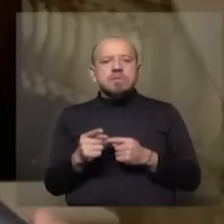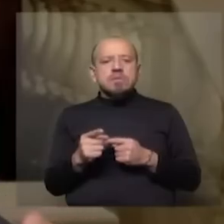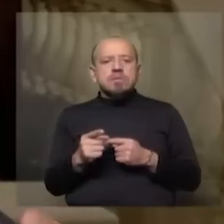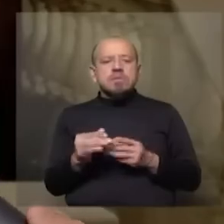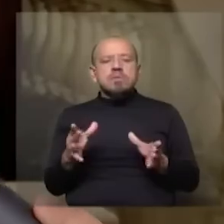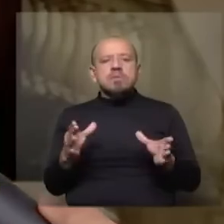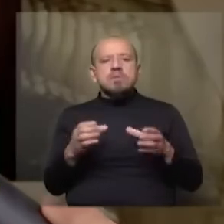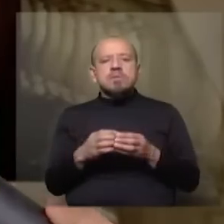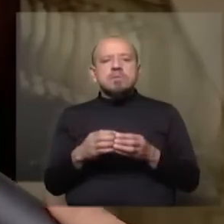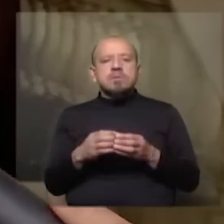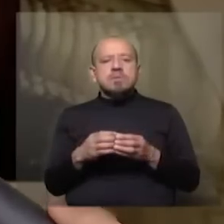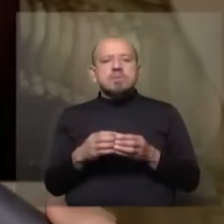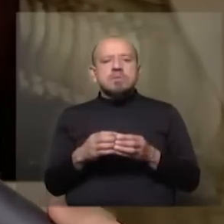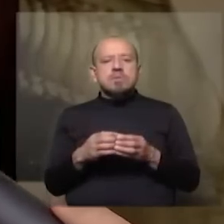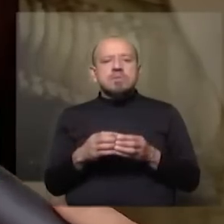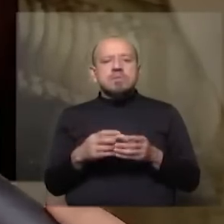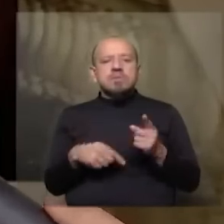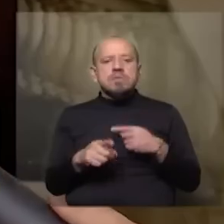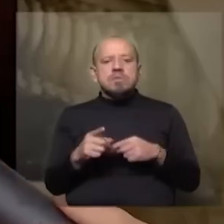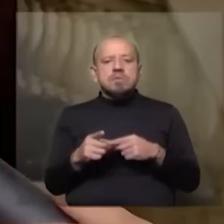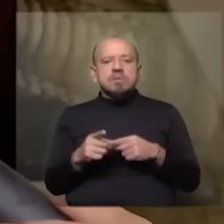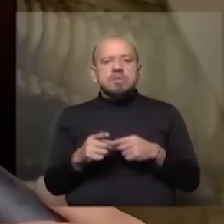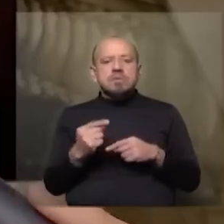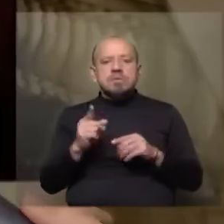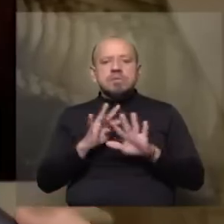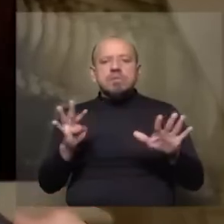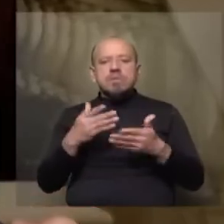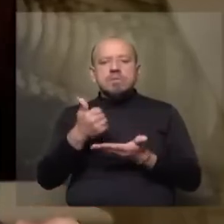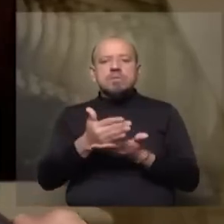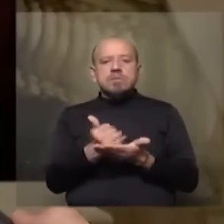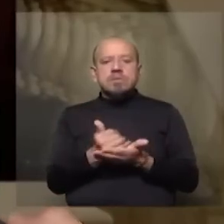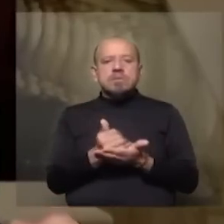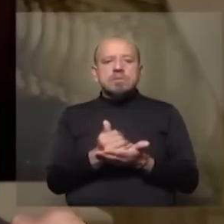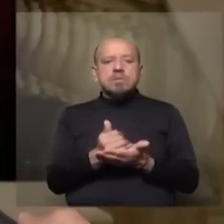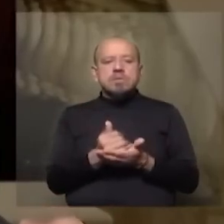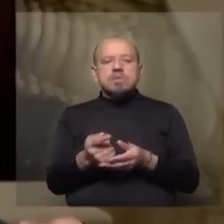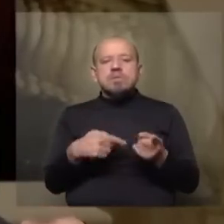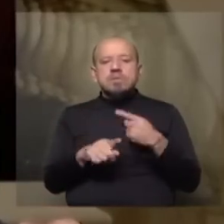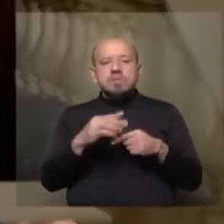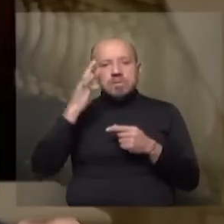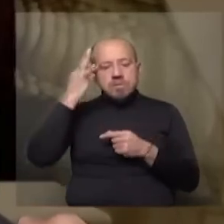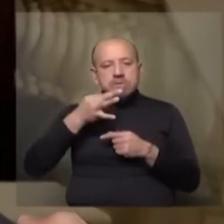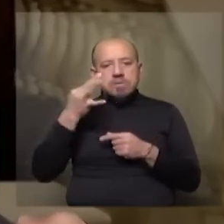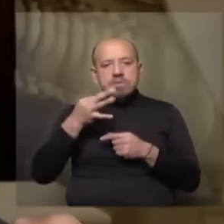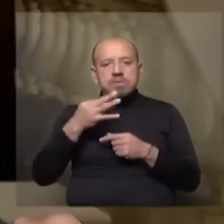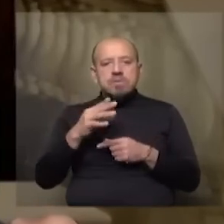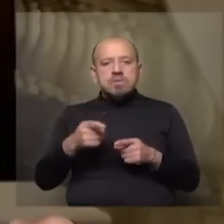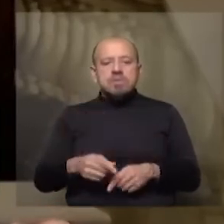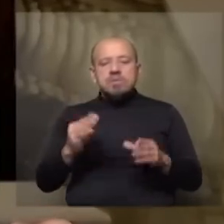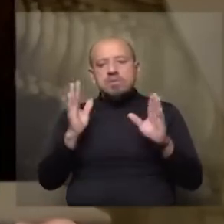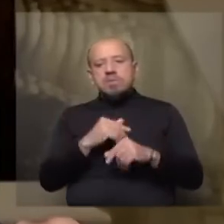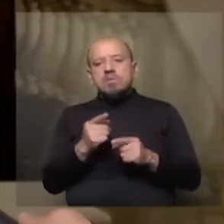coaliciones departamentales en los 19 departamentos la realidad indica que por la diferentes realidades de cada departamento eso no va a ser